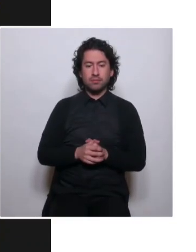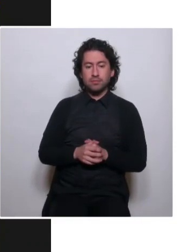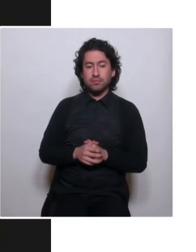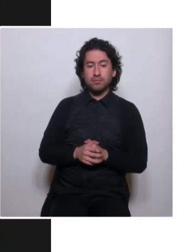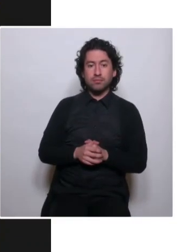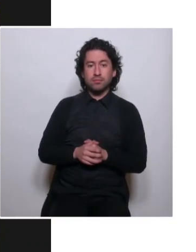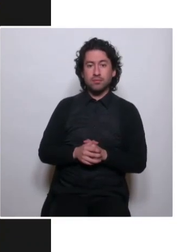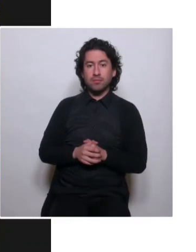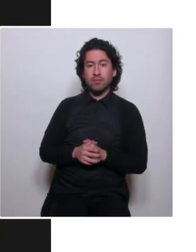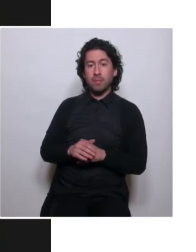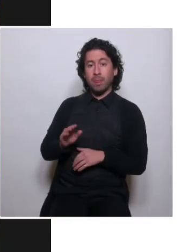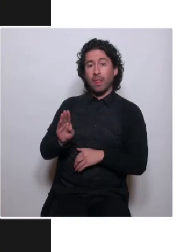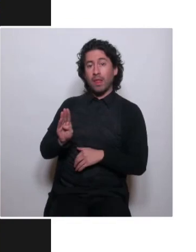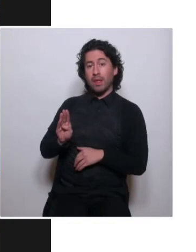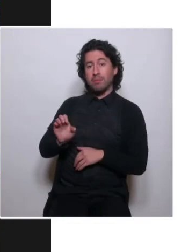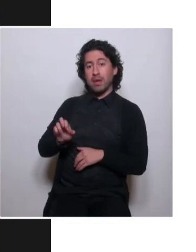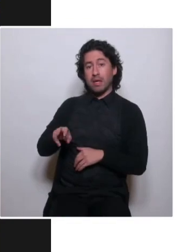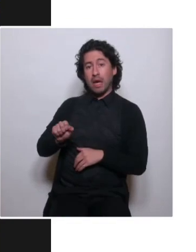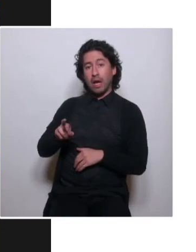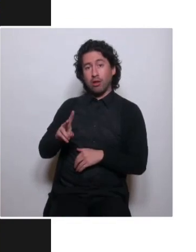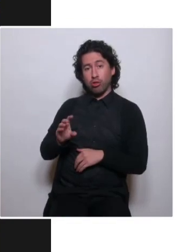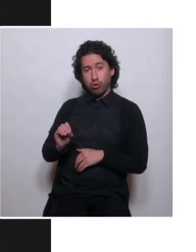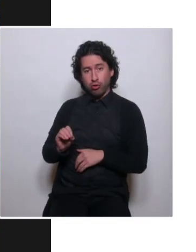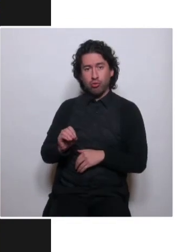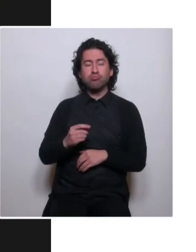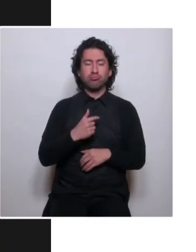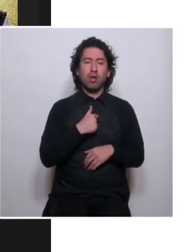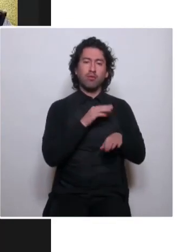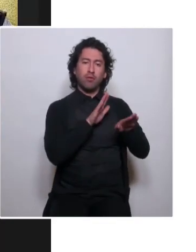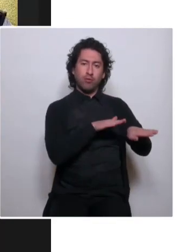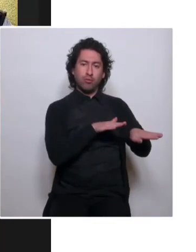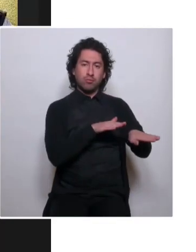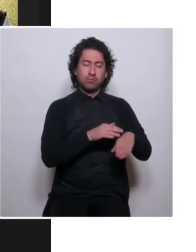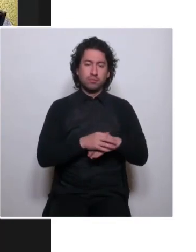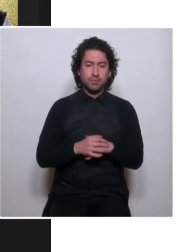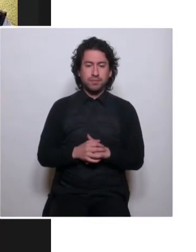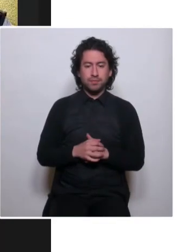Convencional Bernardo de la Maza. A favor, señor secretario.